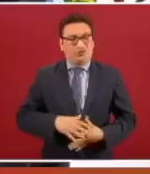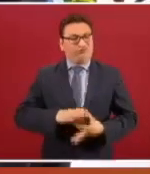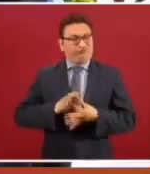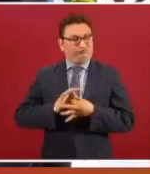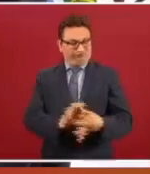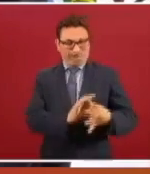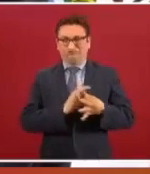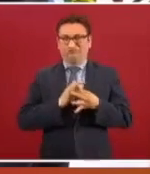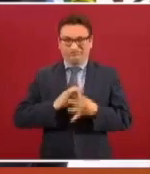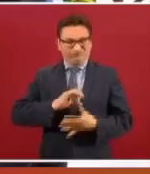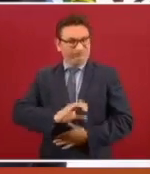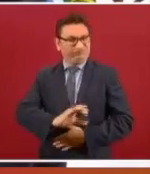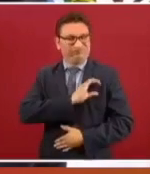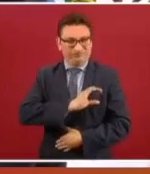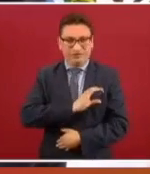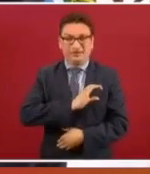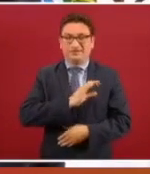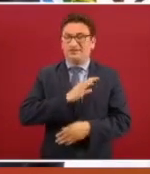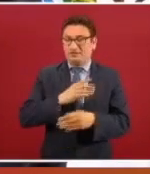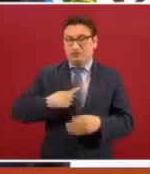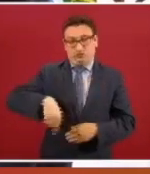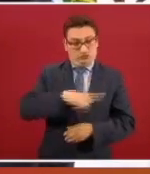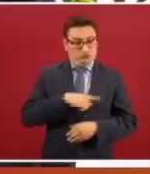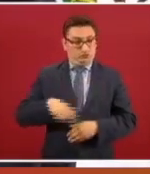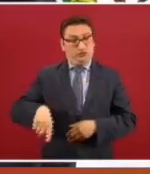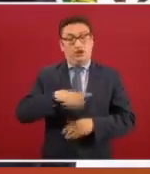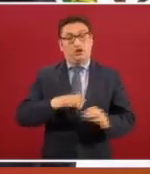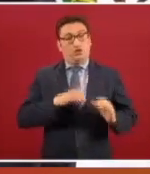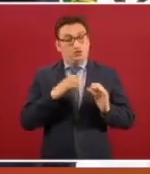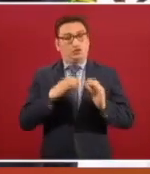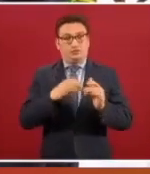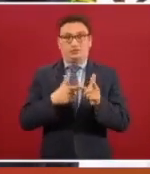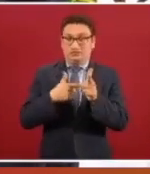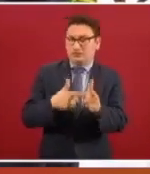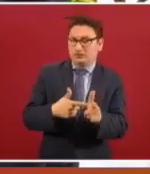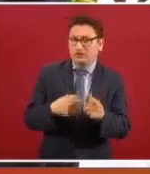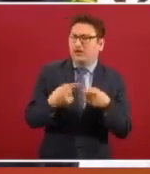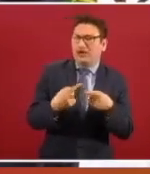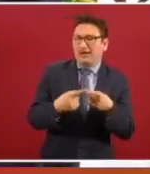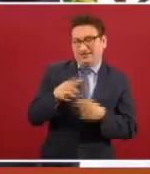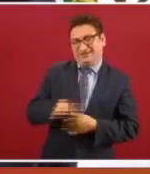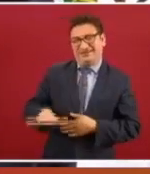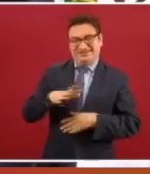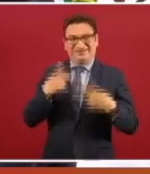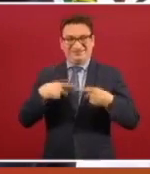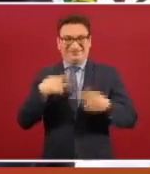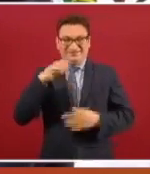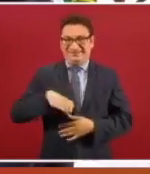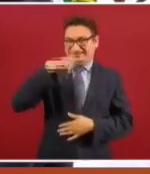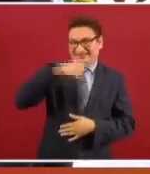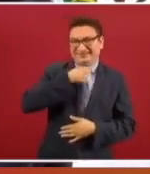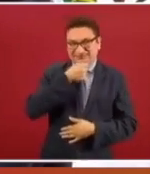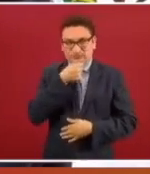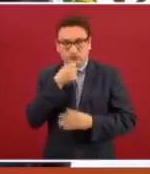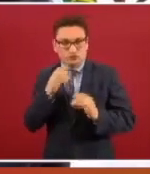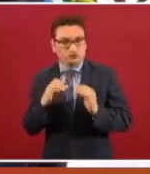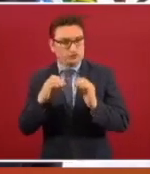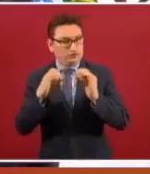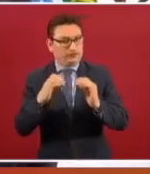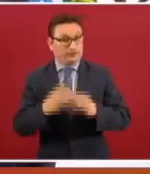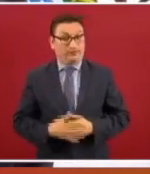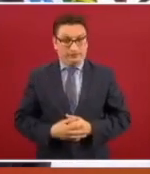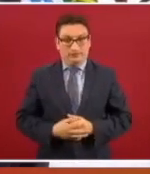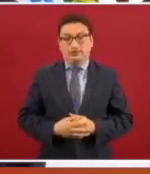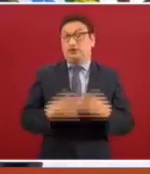fraterna. Sigamos cuidando a nuestros adultos mayores, a